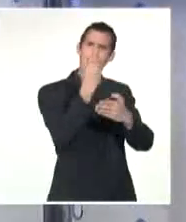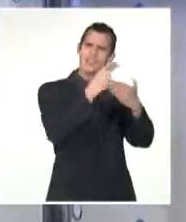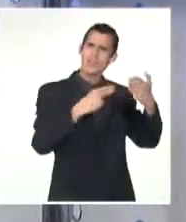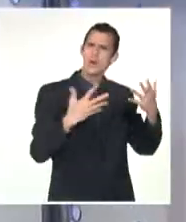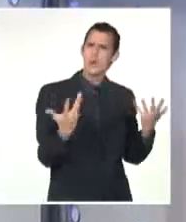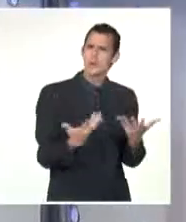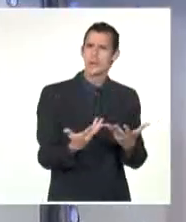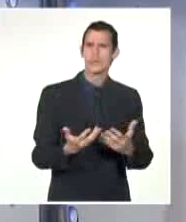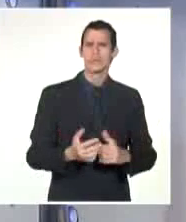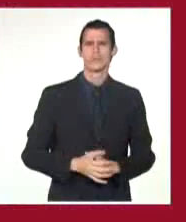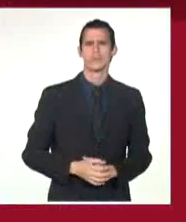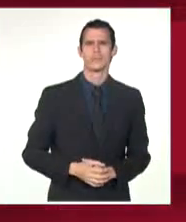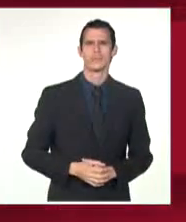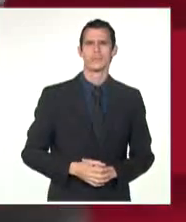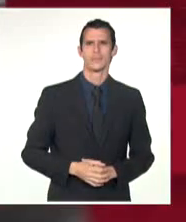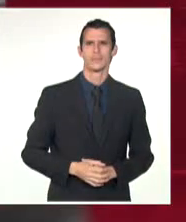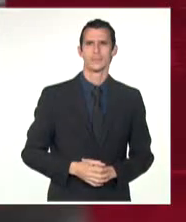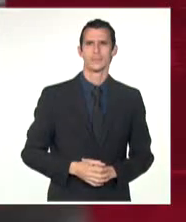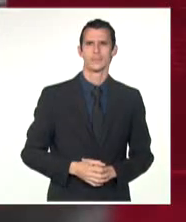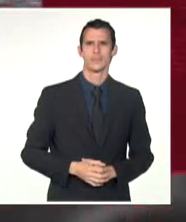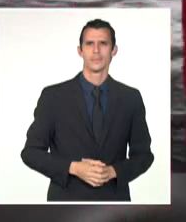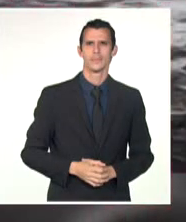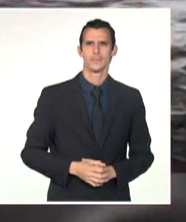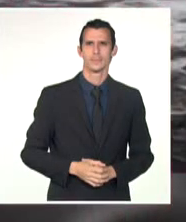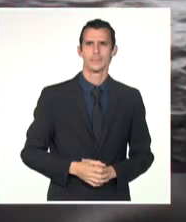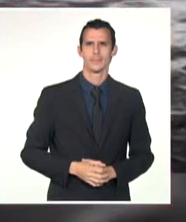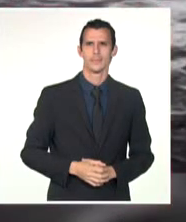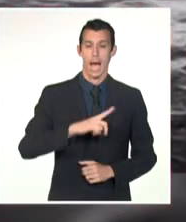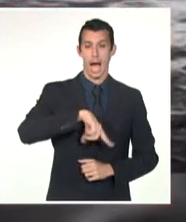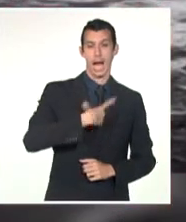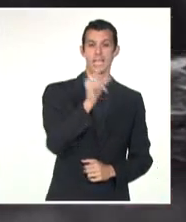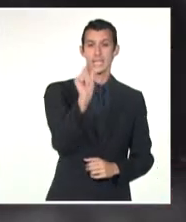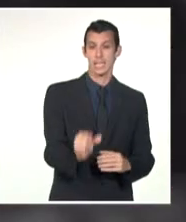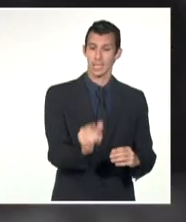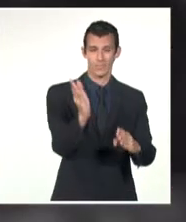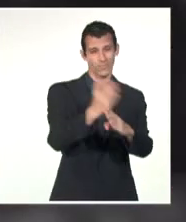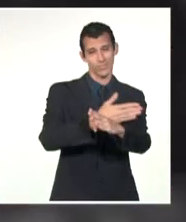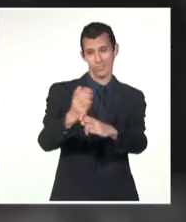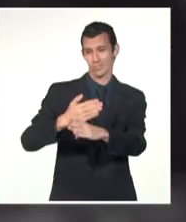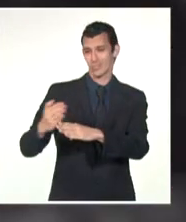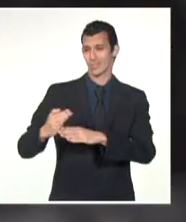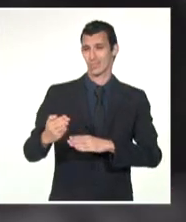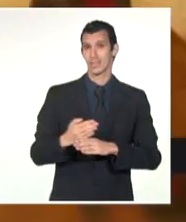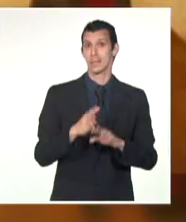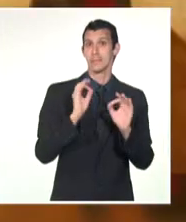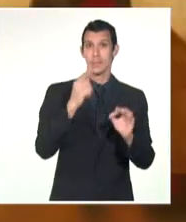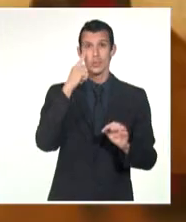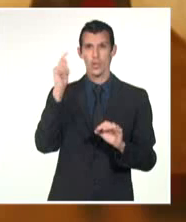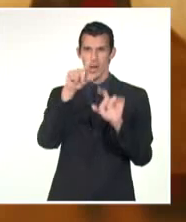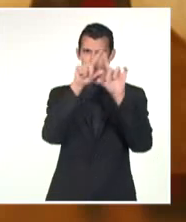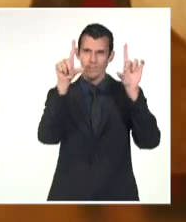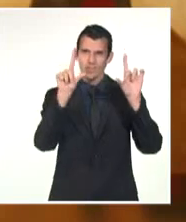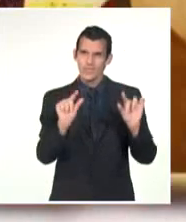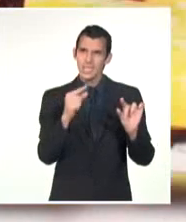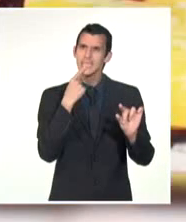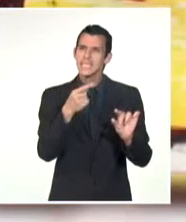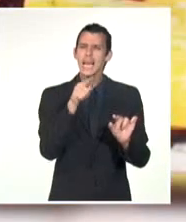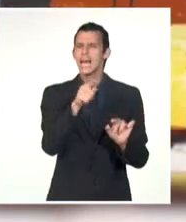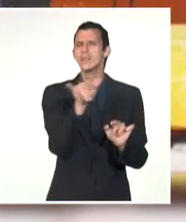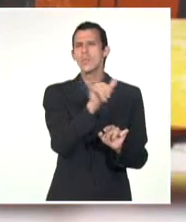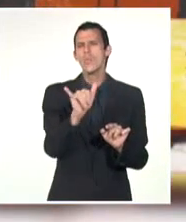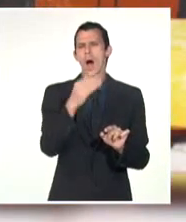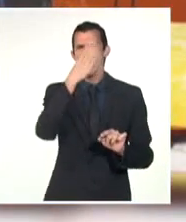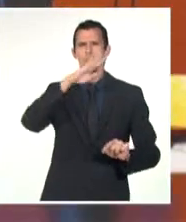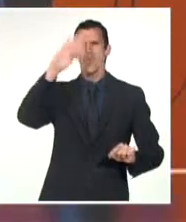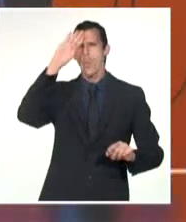Plásticas. Las obras como portadoras de historia, el arte como una de las voces de un país y la indagación sobre